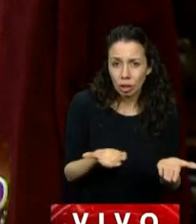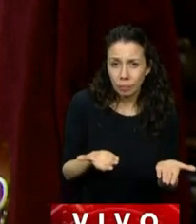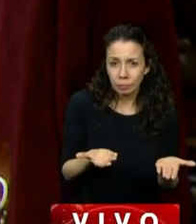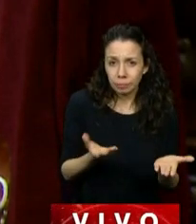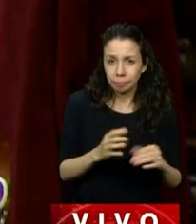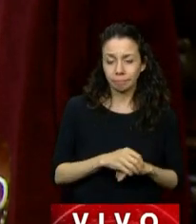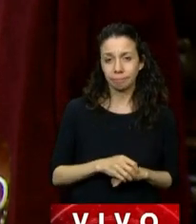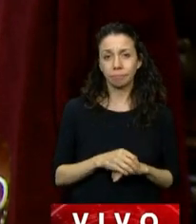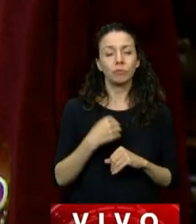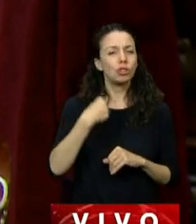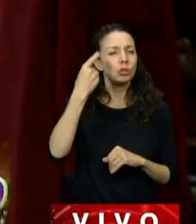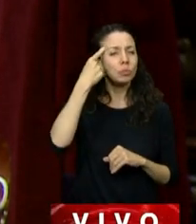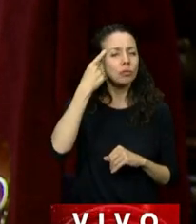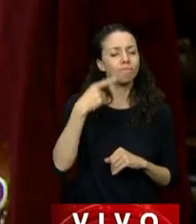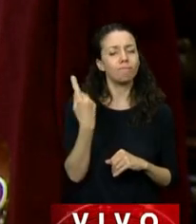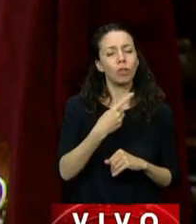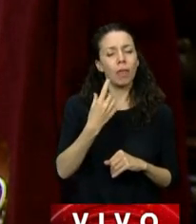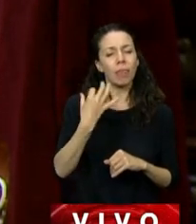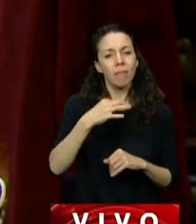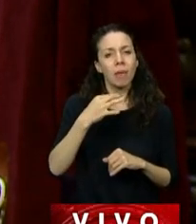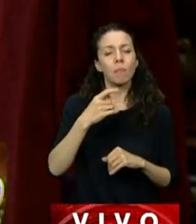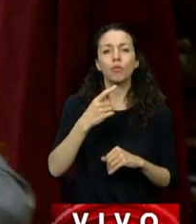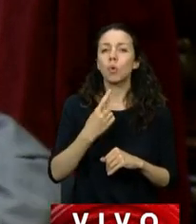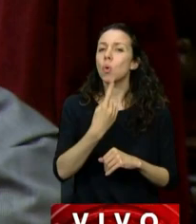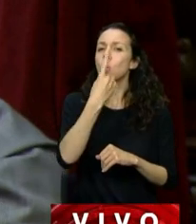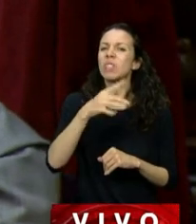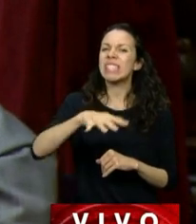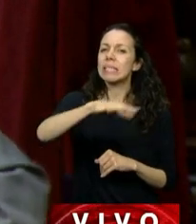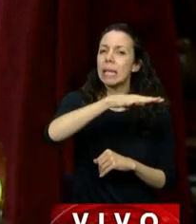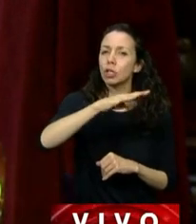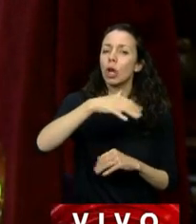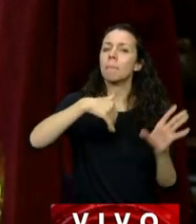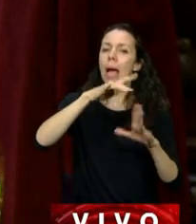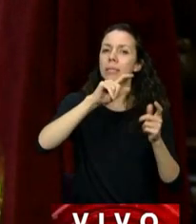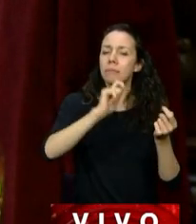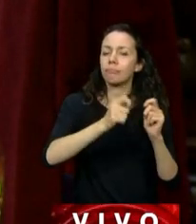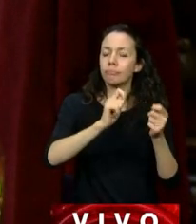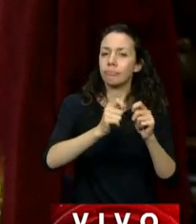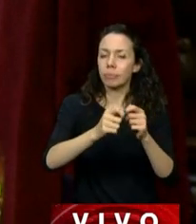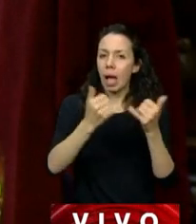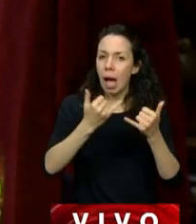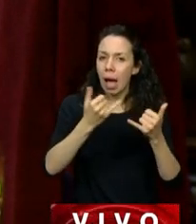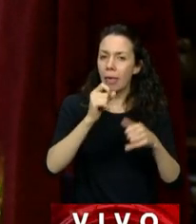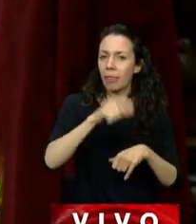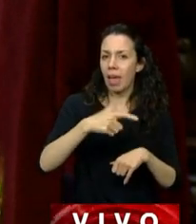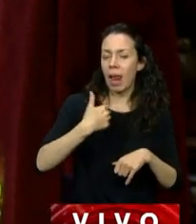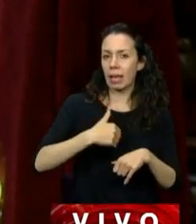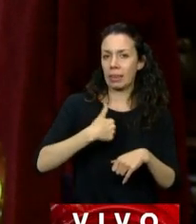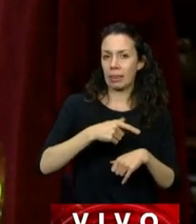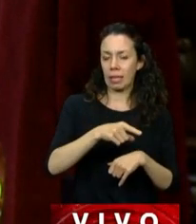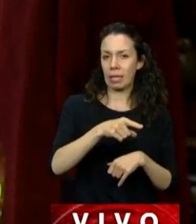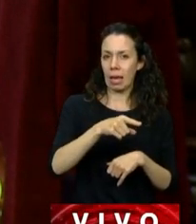atacar, como lo hace el gobierno decididamente, a uno de los sectores más dinámicos que tenemos en la Argentina, quedándose con la